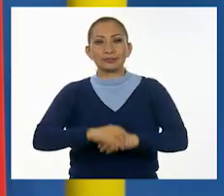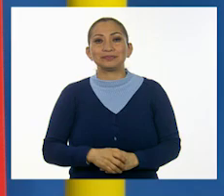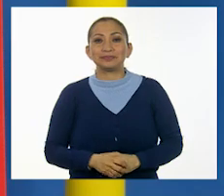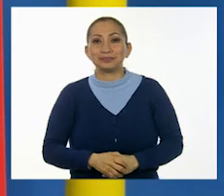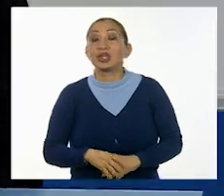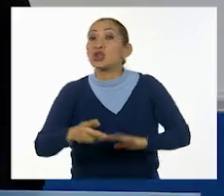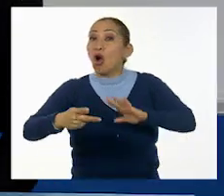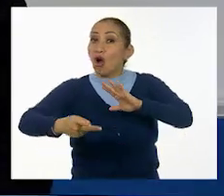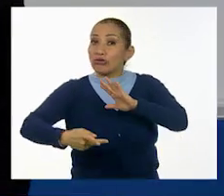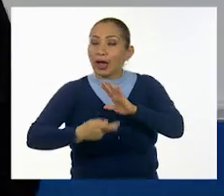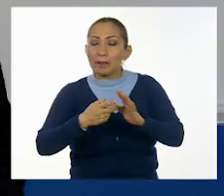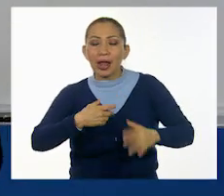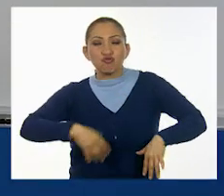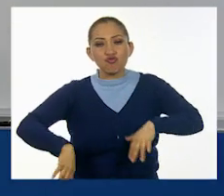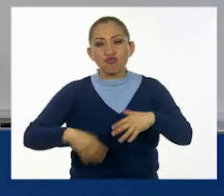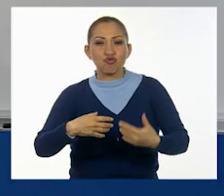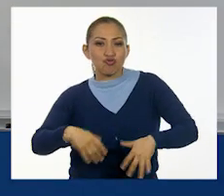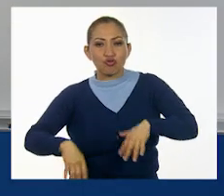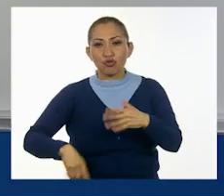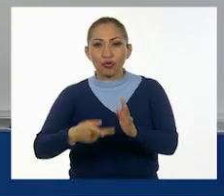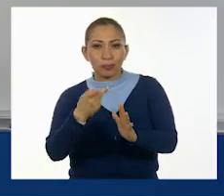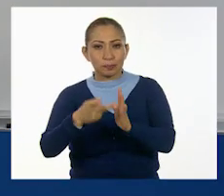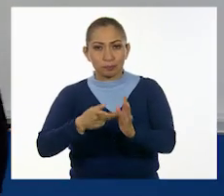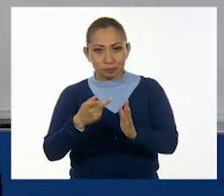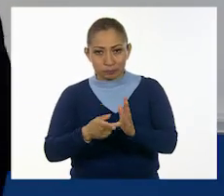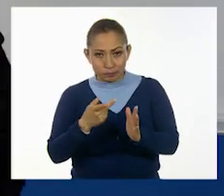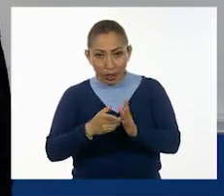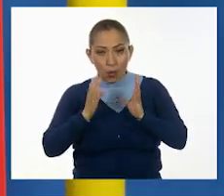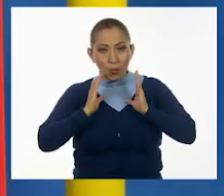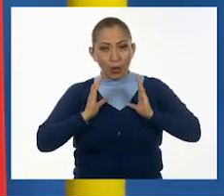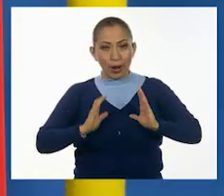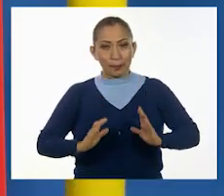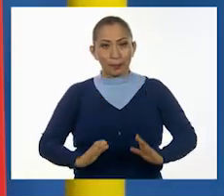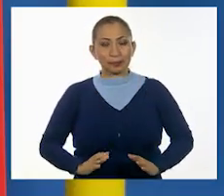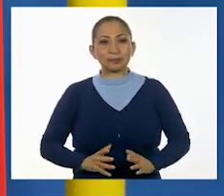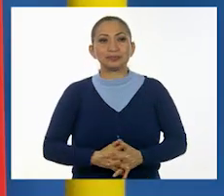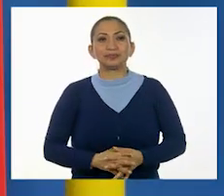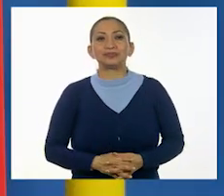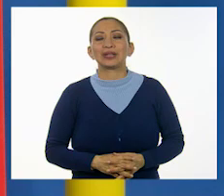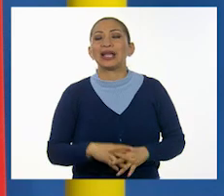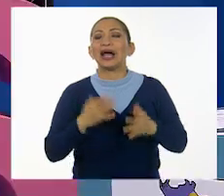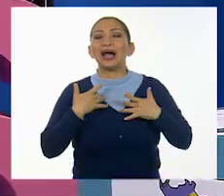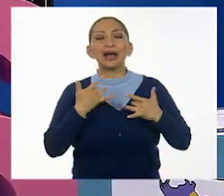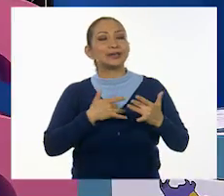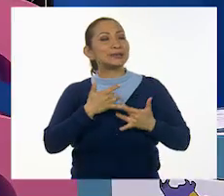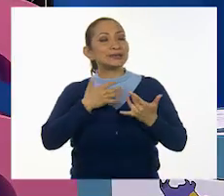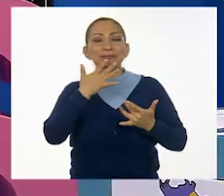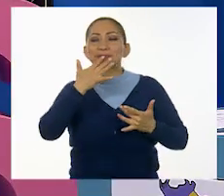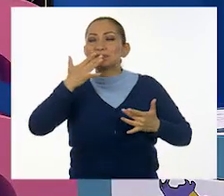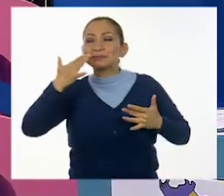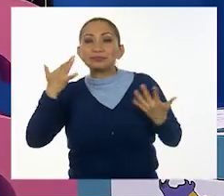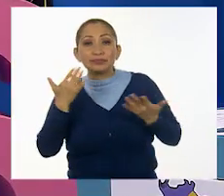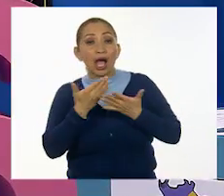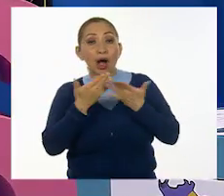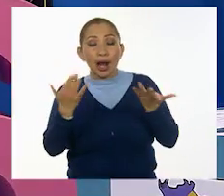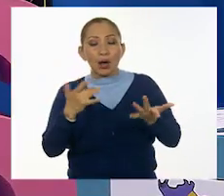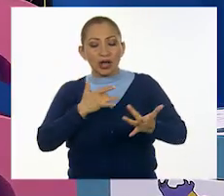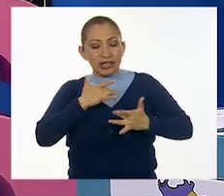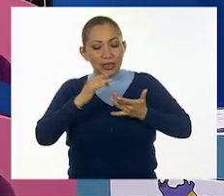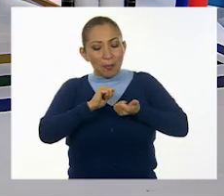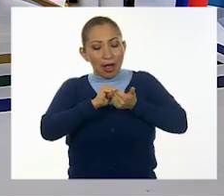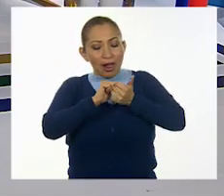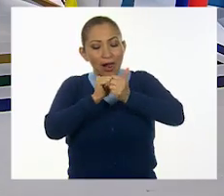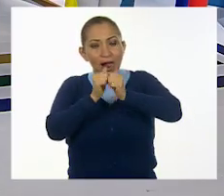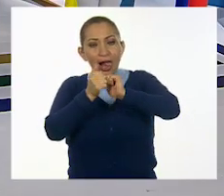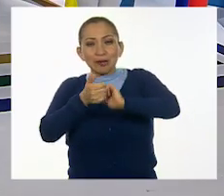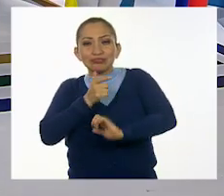Y volvemos a relajar con una sacudidita a nuestro cuerpo. ¡Ay, qué rico! Vamos teniendo estas sensaciones